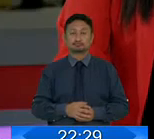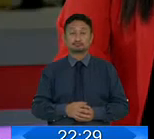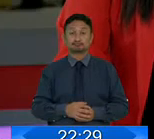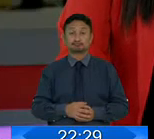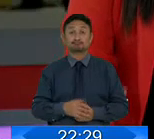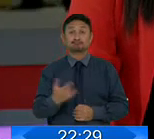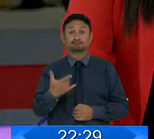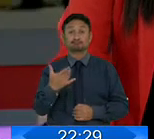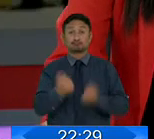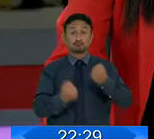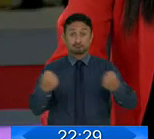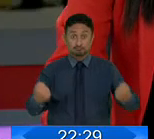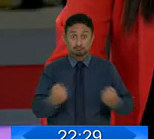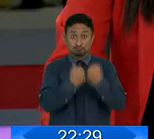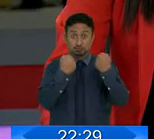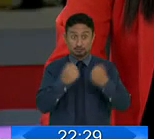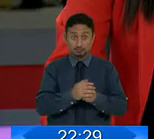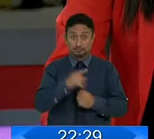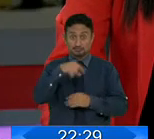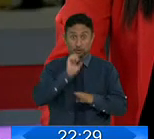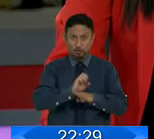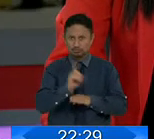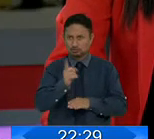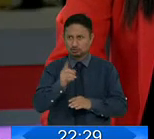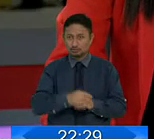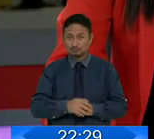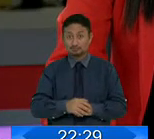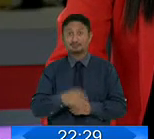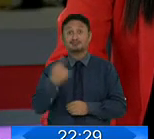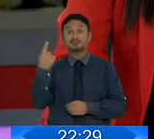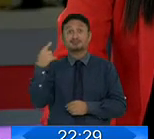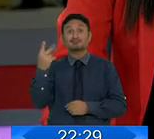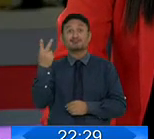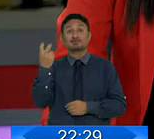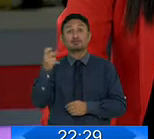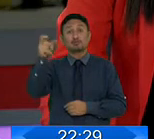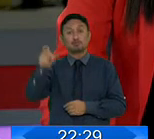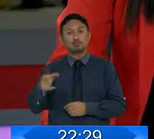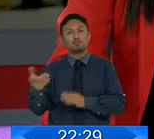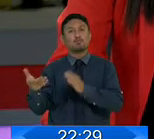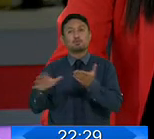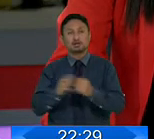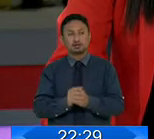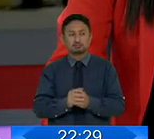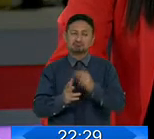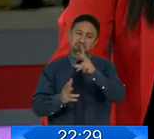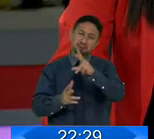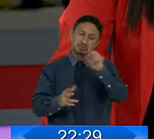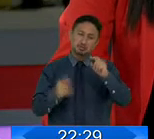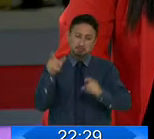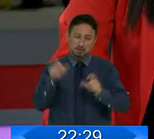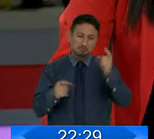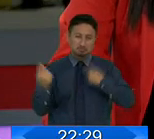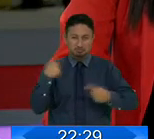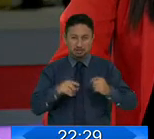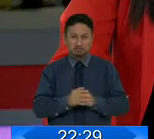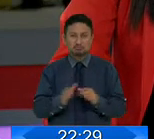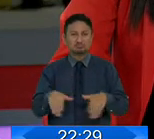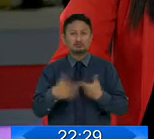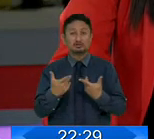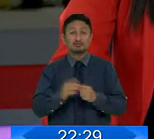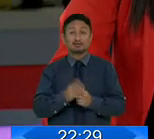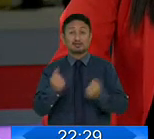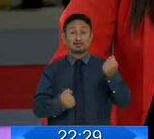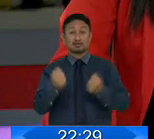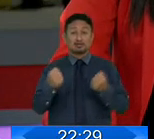Pero los accidentes de tránsito no solamente ocurren en Ecuador, porque más de una docena de fallecidos y alrededor de 30 heridos es el resultado de un